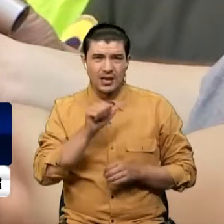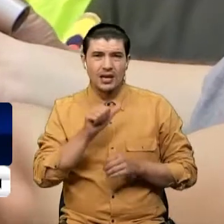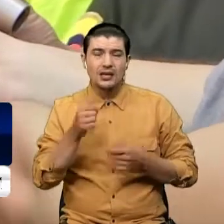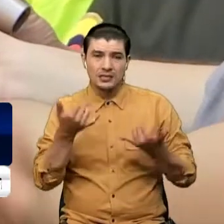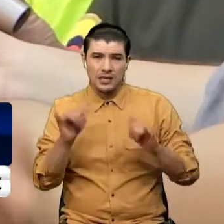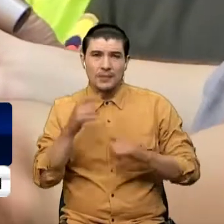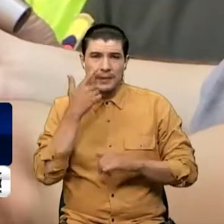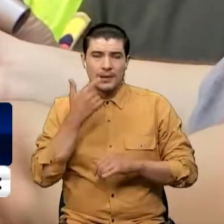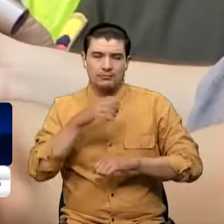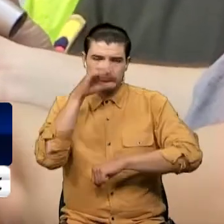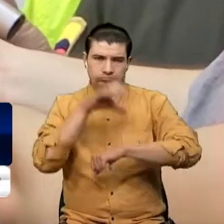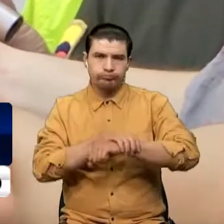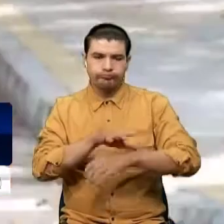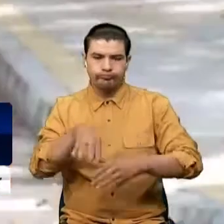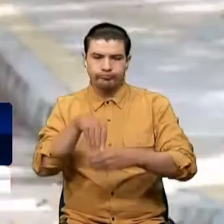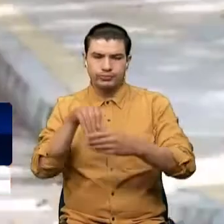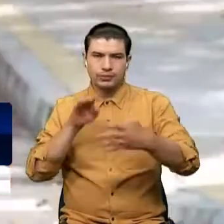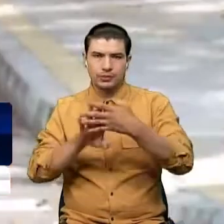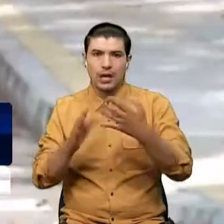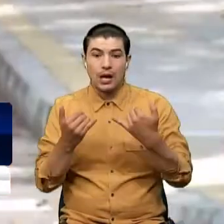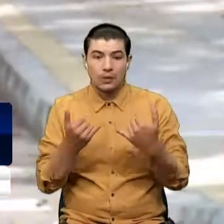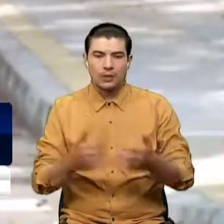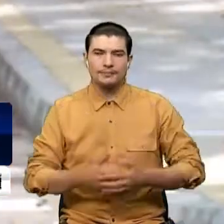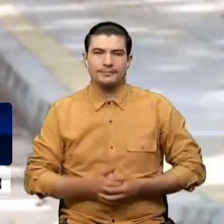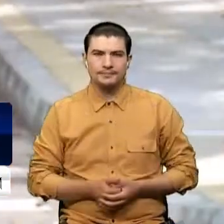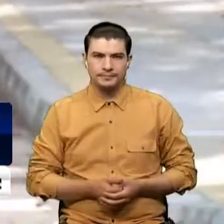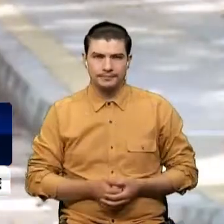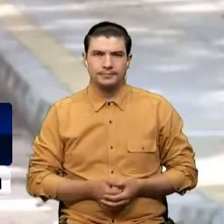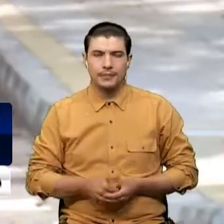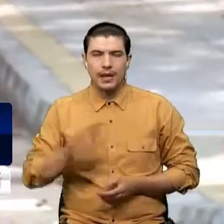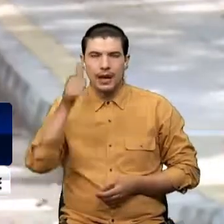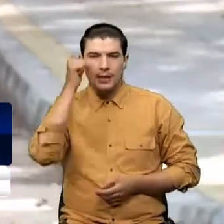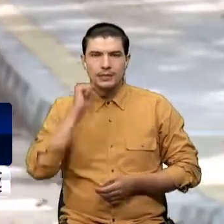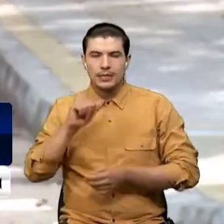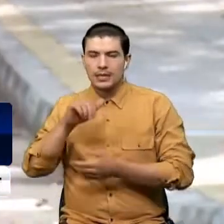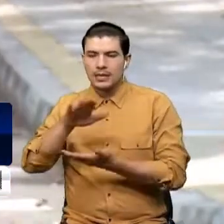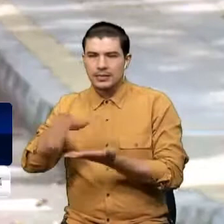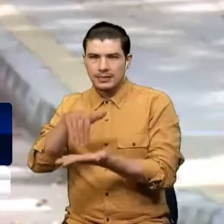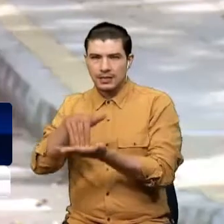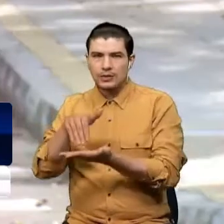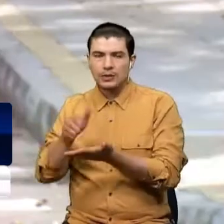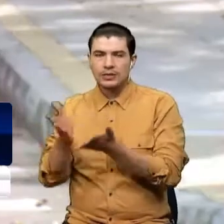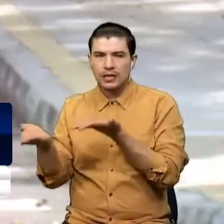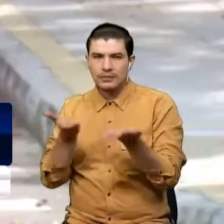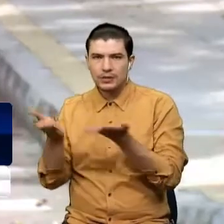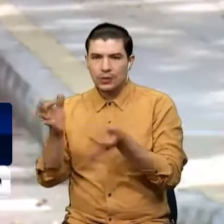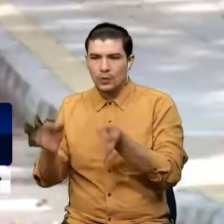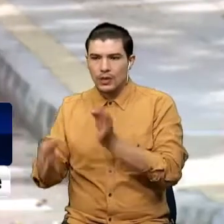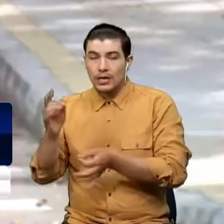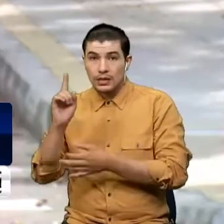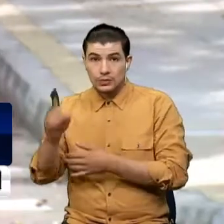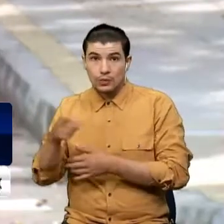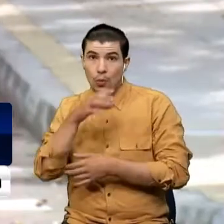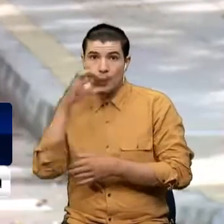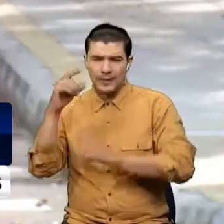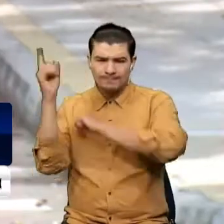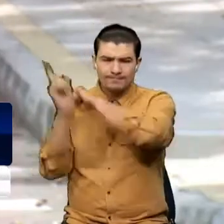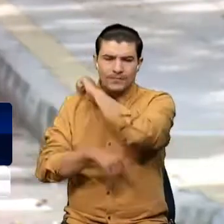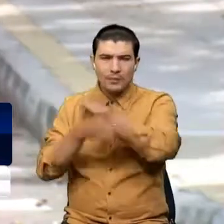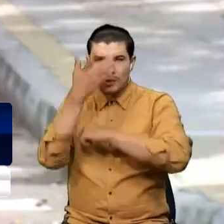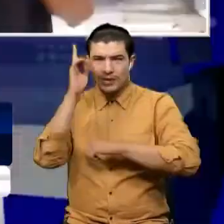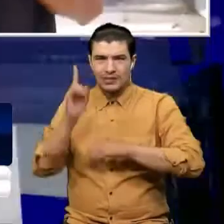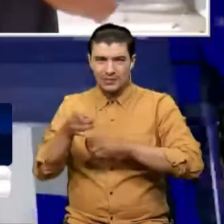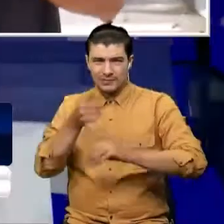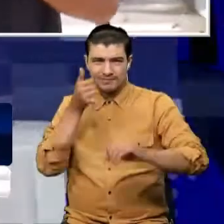aseguramiento intramural a este momento muy bien pues ayer en el centro de servicios judiciales se le imputaron a este sujeto cargos por acceso carnal